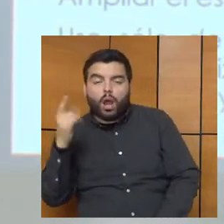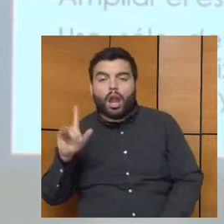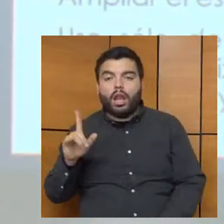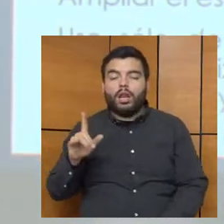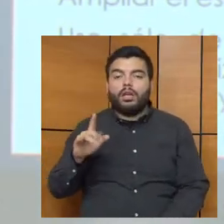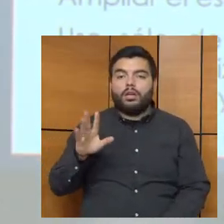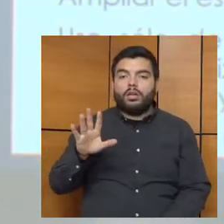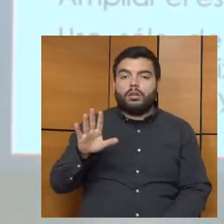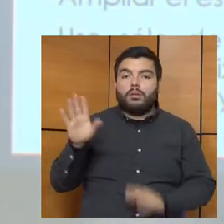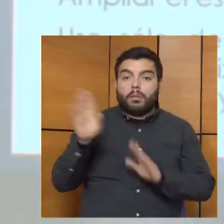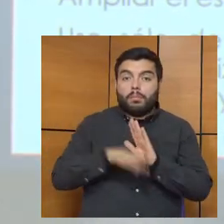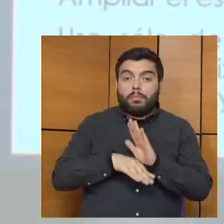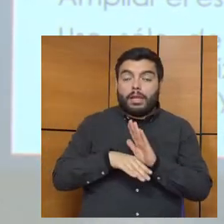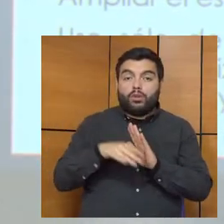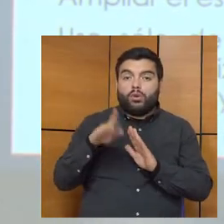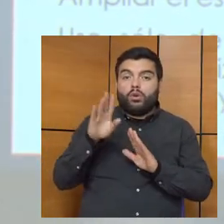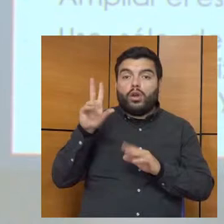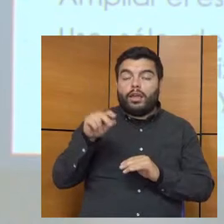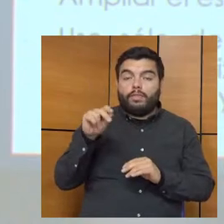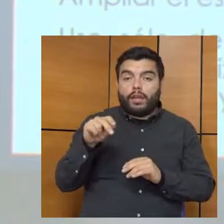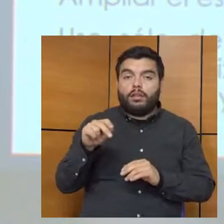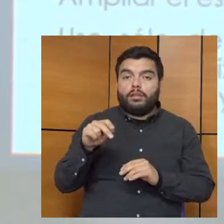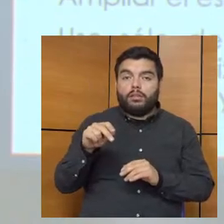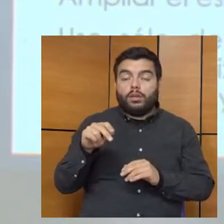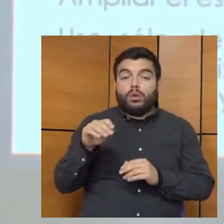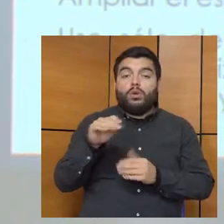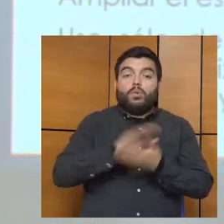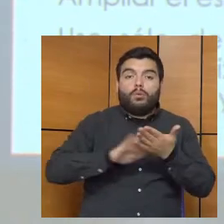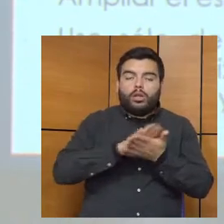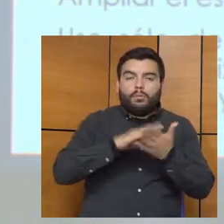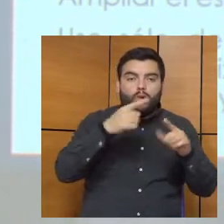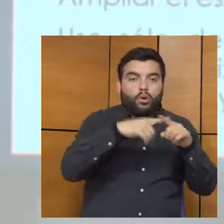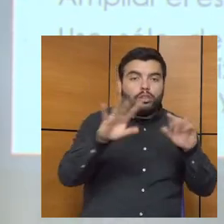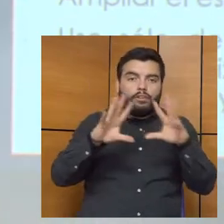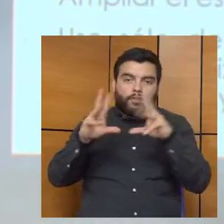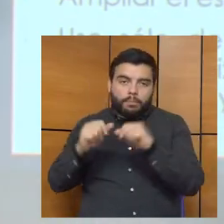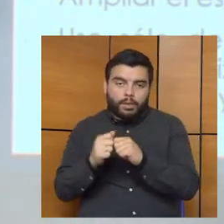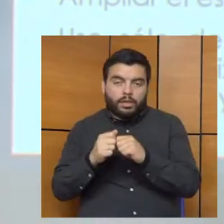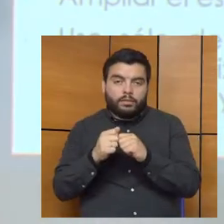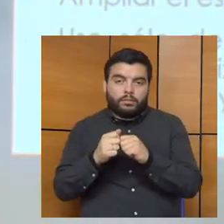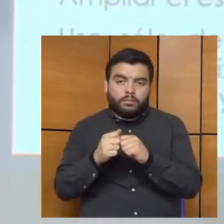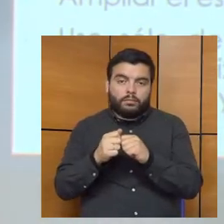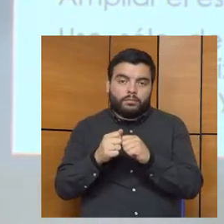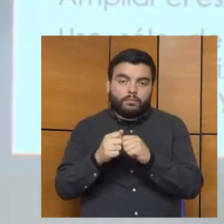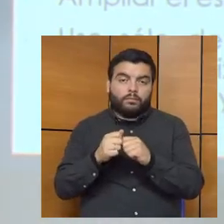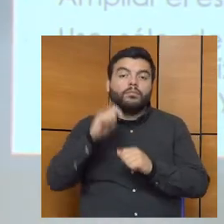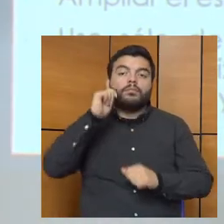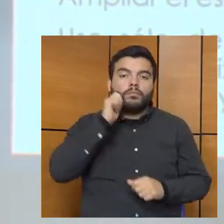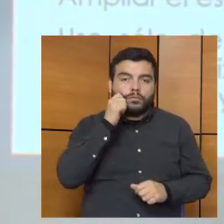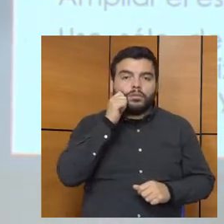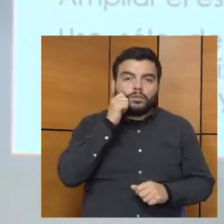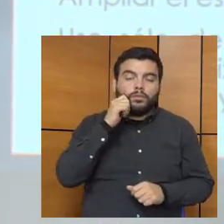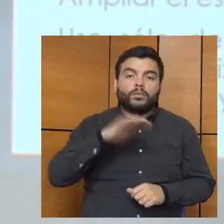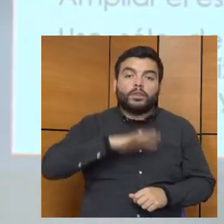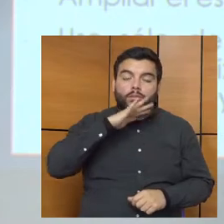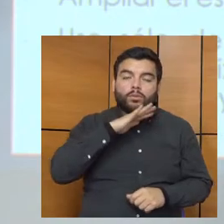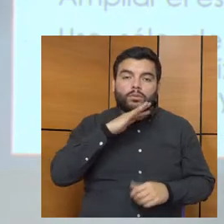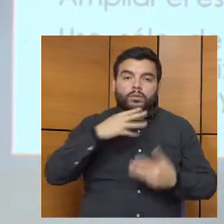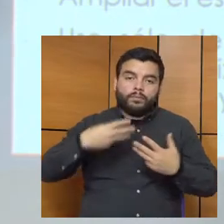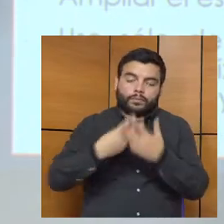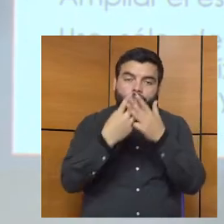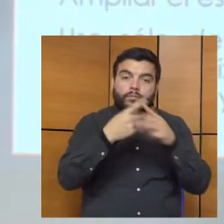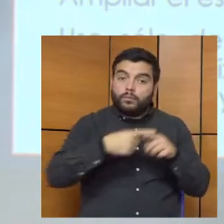desde más menor edad y hay menos unión entre las familias, y eso pues probablemente también nos haga que el uso de redes sociales pueda